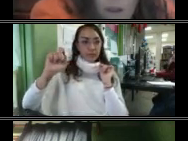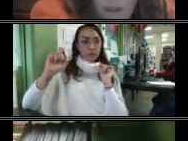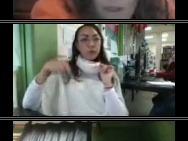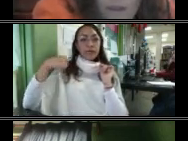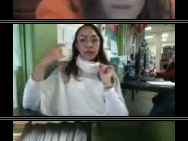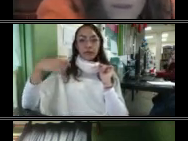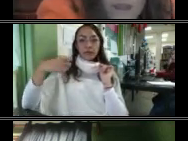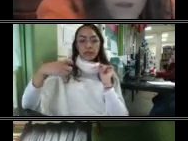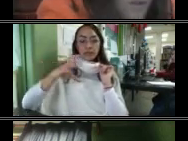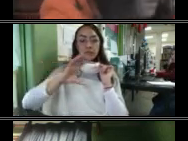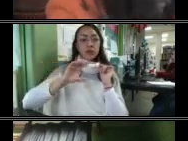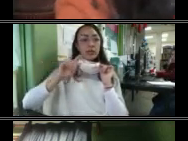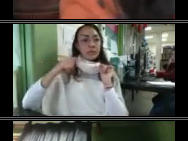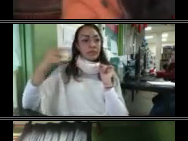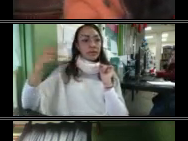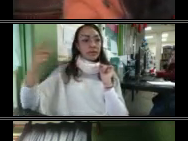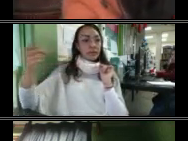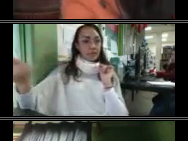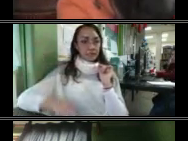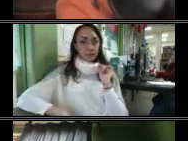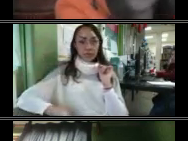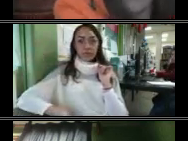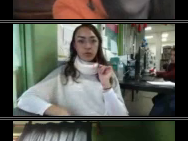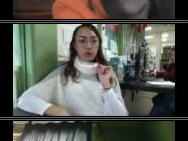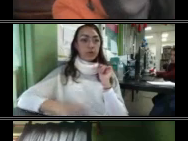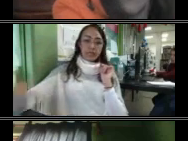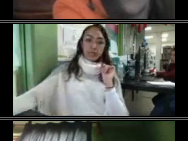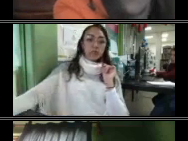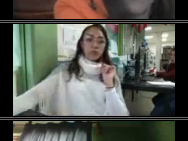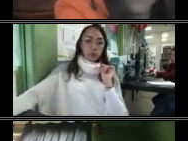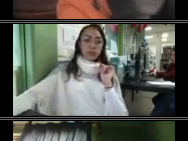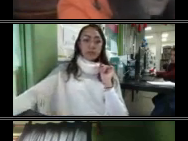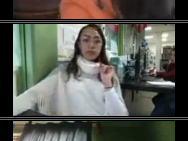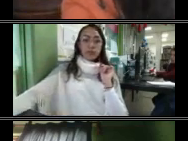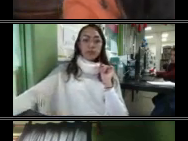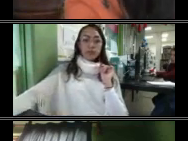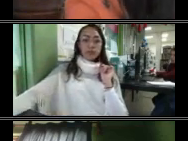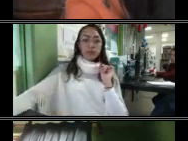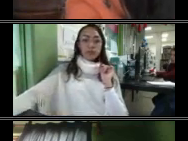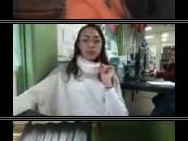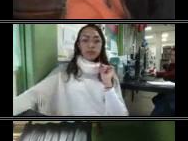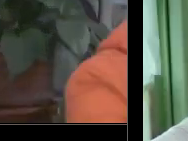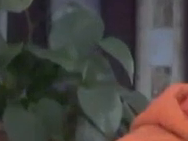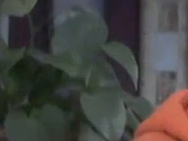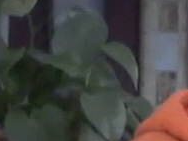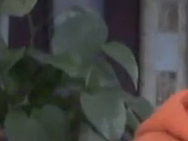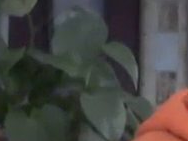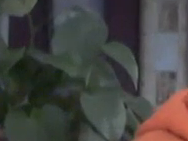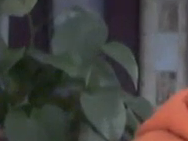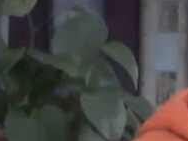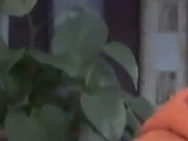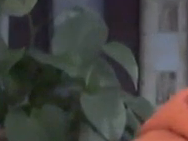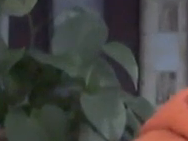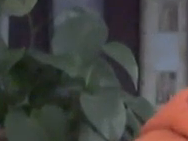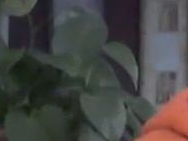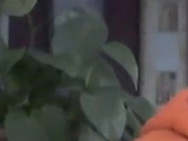pantalla, chicos, para que puedan ir viendo de qué manera van a responder en el foro, para que no se preocupen. Maestra, Ok. yo tengo una